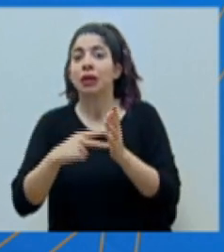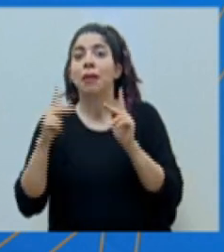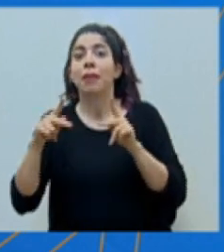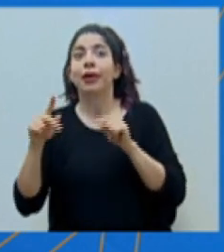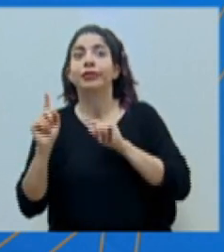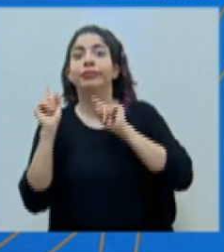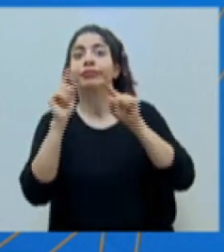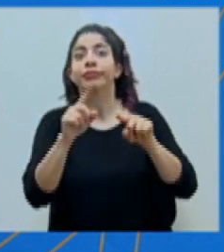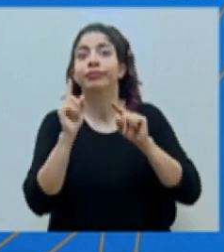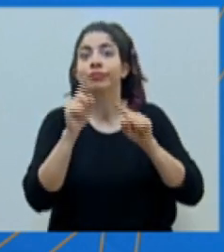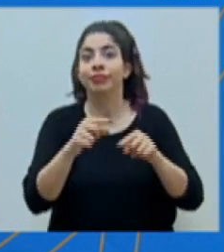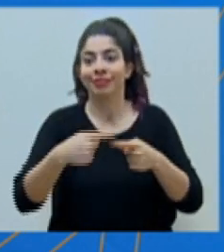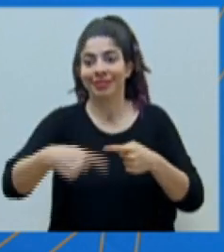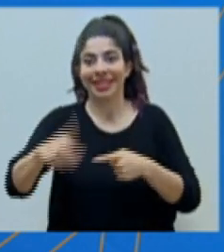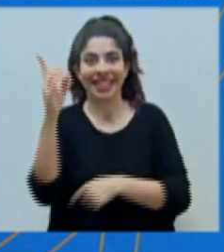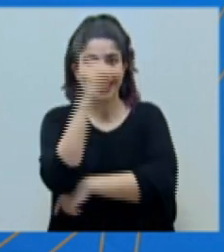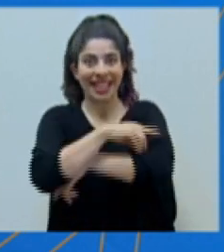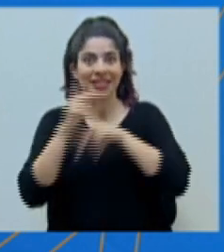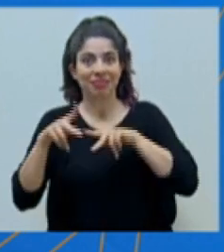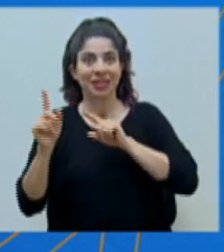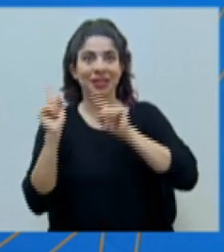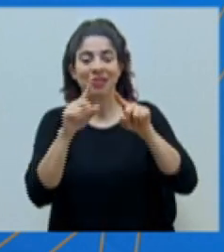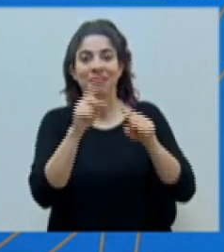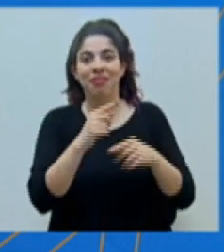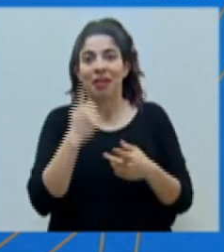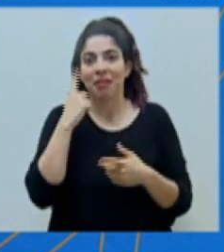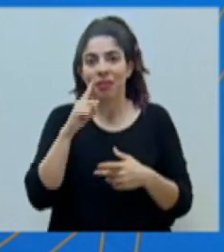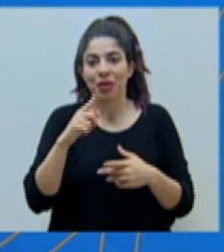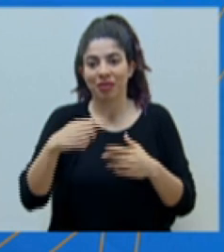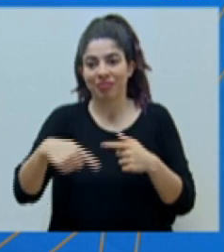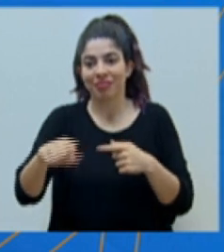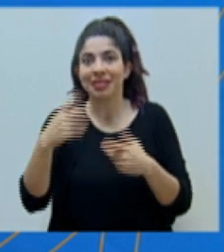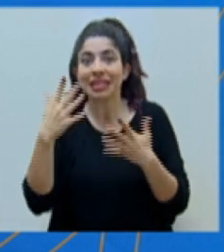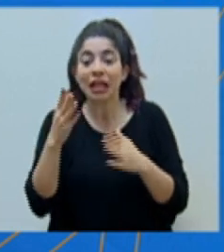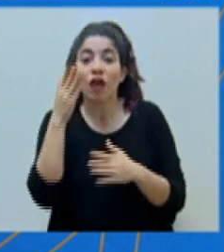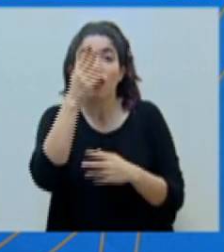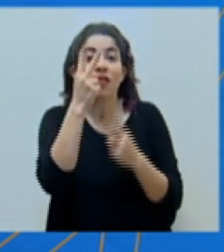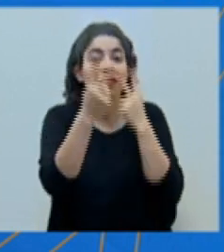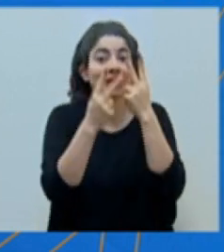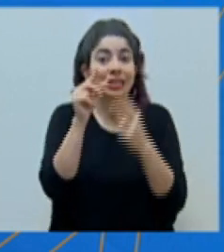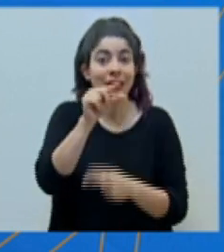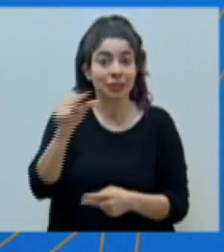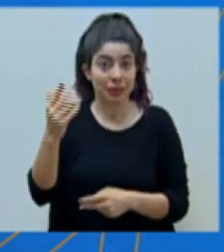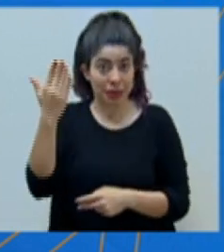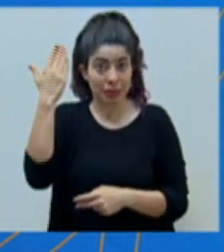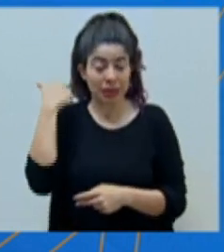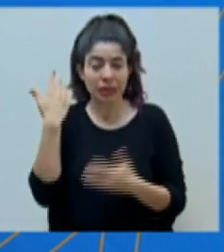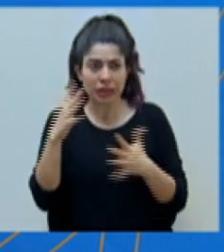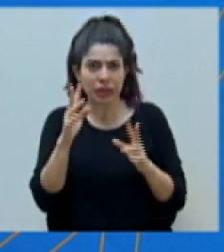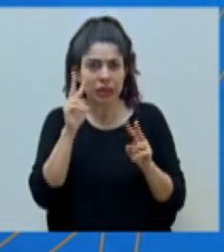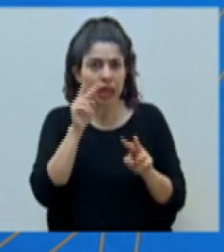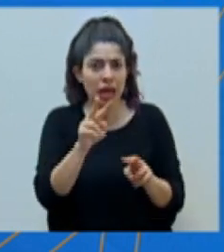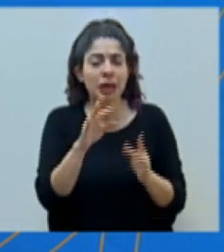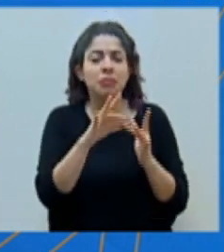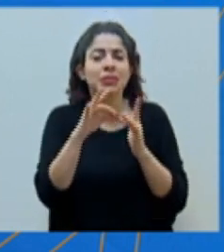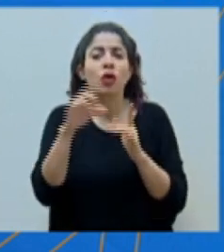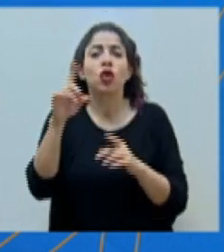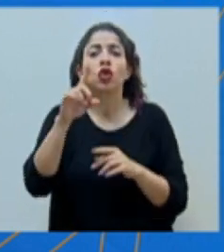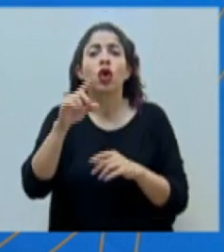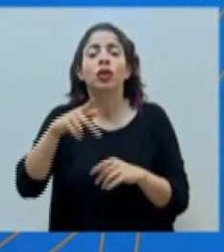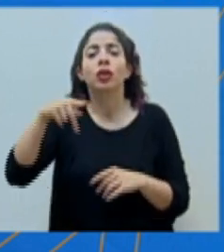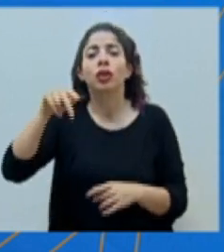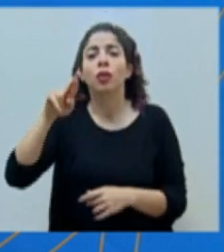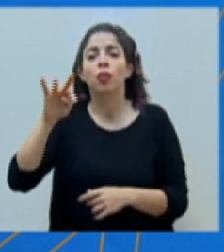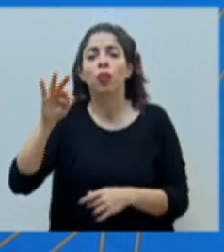ahí. Es una situación que incluso pudimos constatar en visita de campo la semana pasada, sobre todo en el cantón de